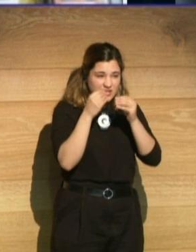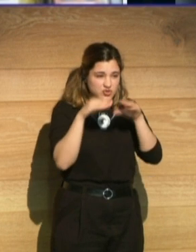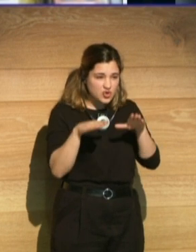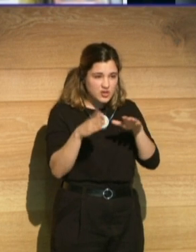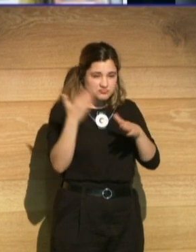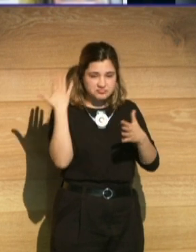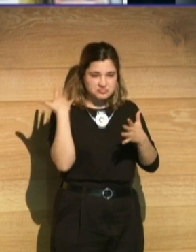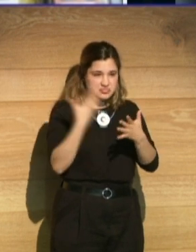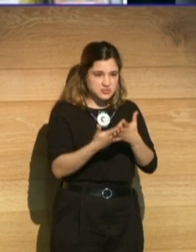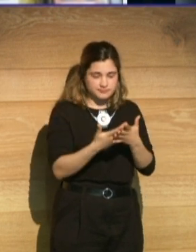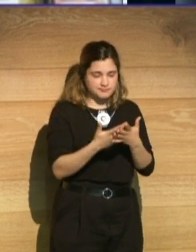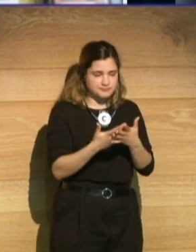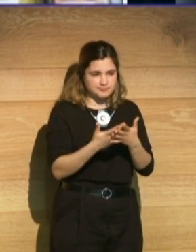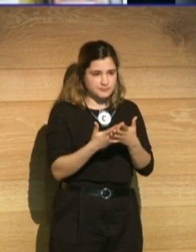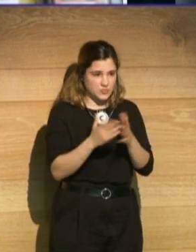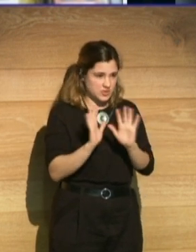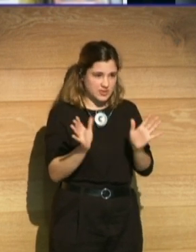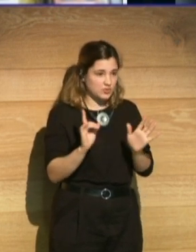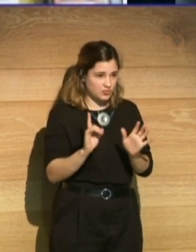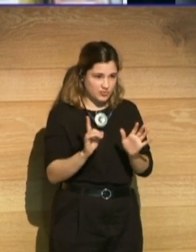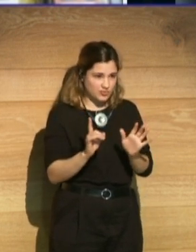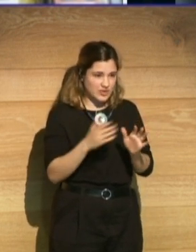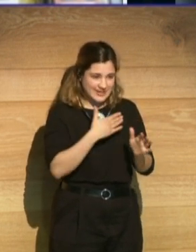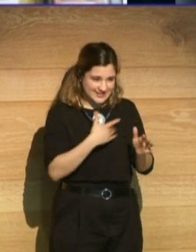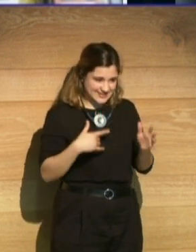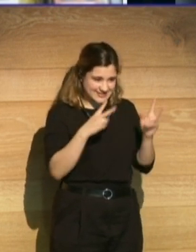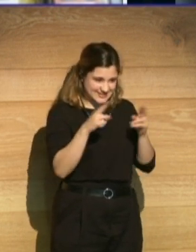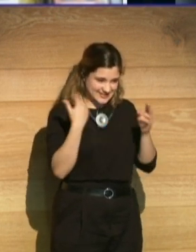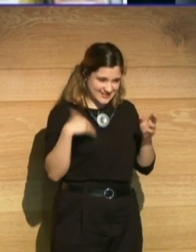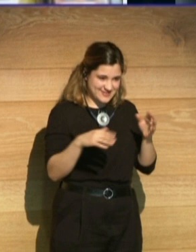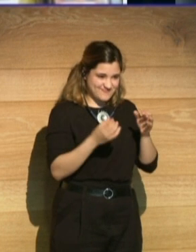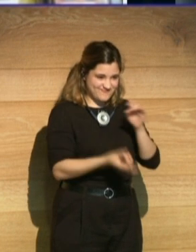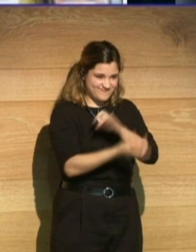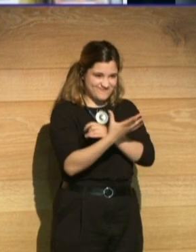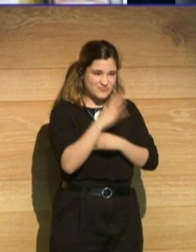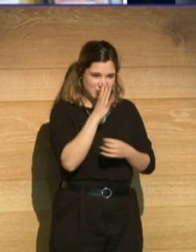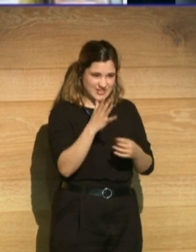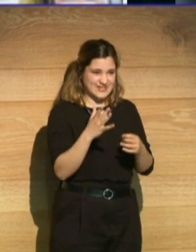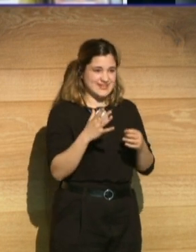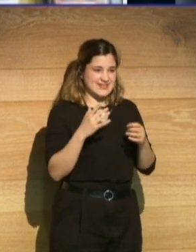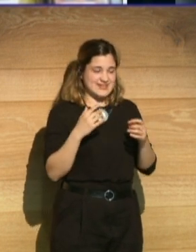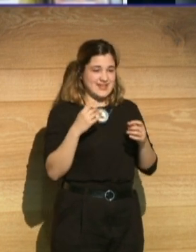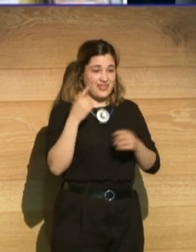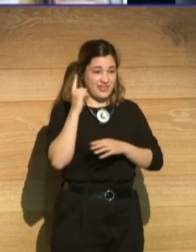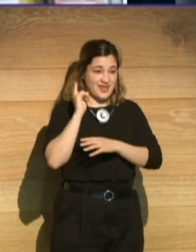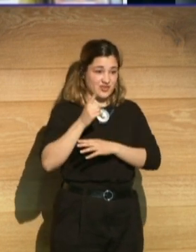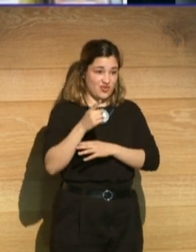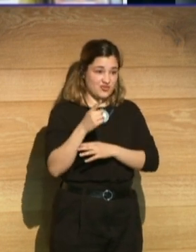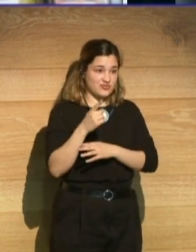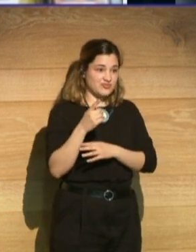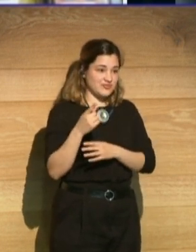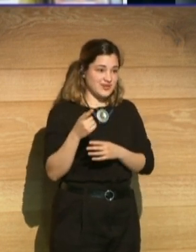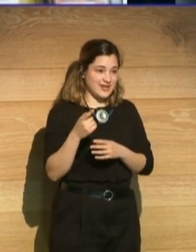histórica, digamos, y estoy deseando que salga porque va a ser un gran reto para un gran director, que no puedo mencionar,